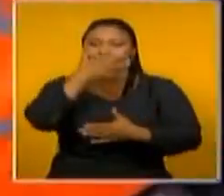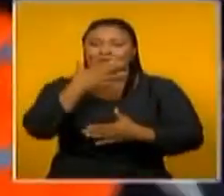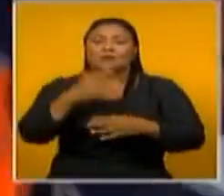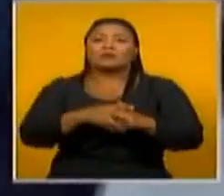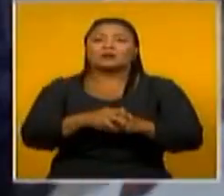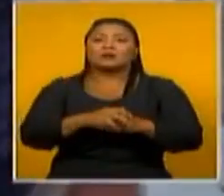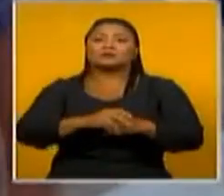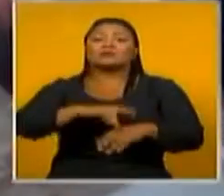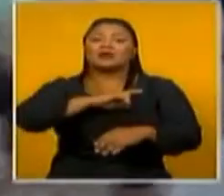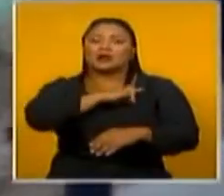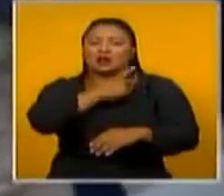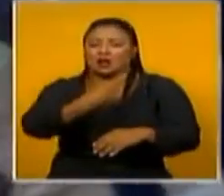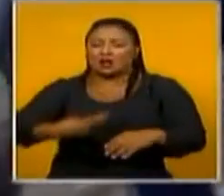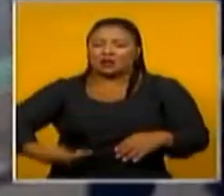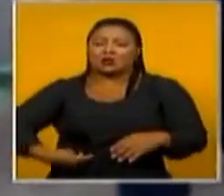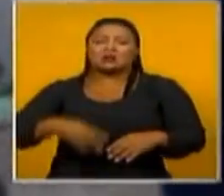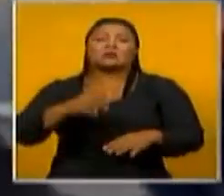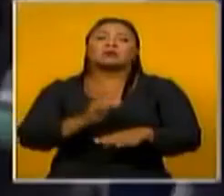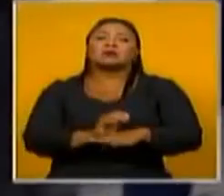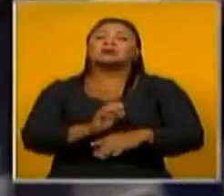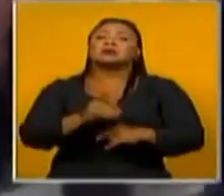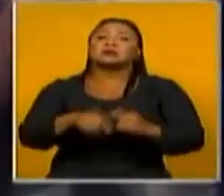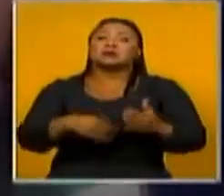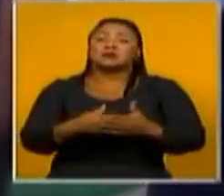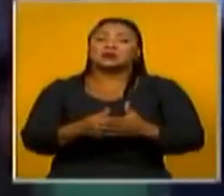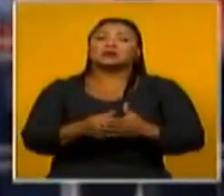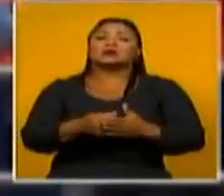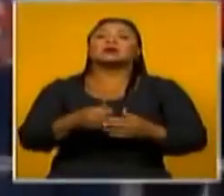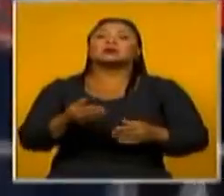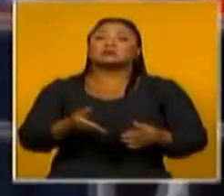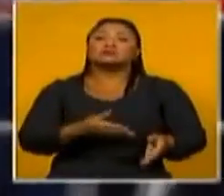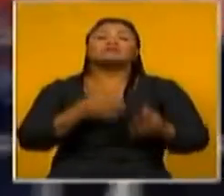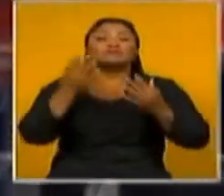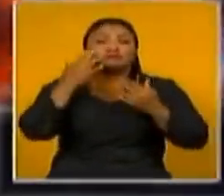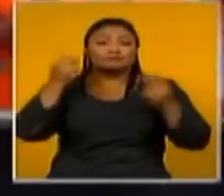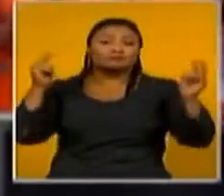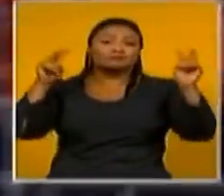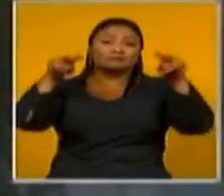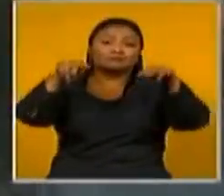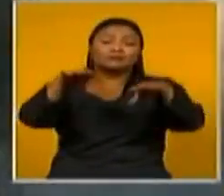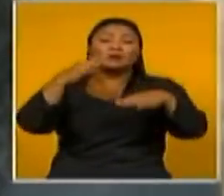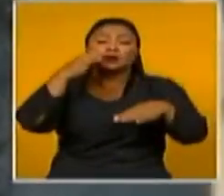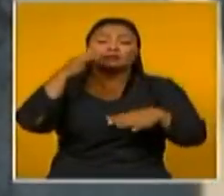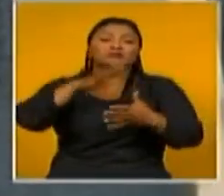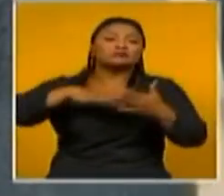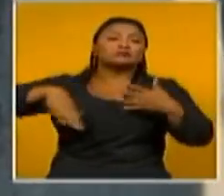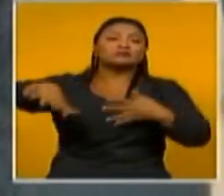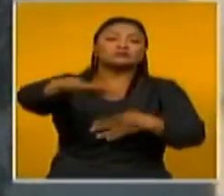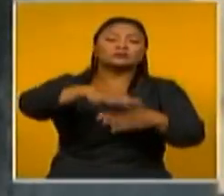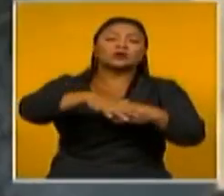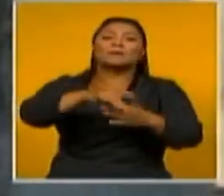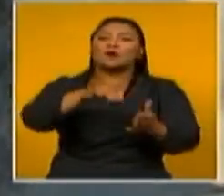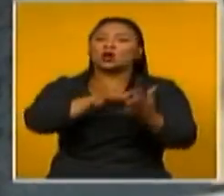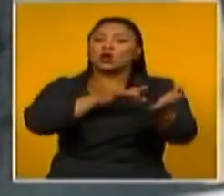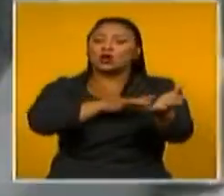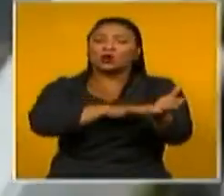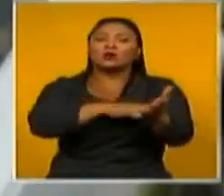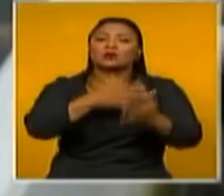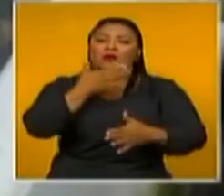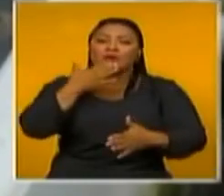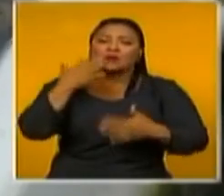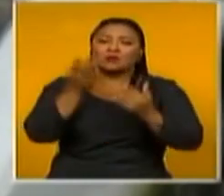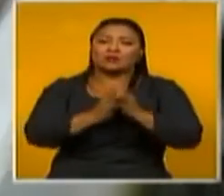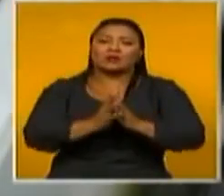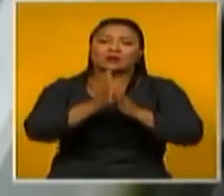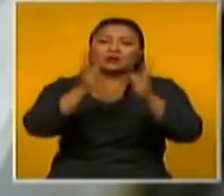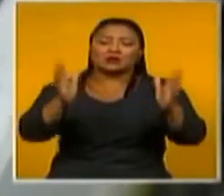La vicepresidenta de la República, María Alejandra Vicuña, realizó un recorrido donde se realiza el proyecto de mejoramiento y